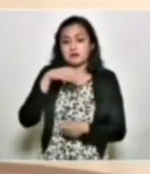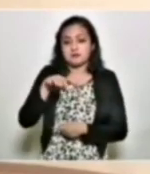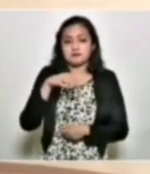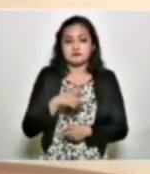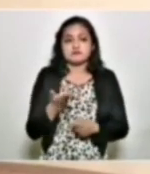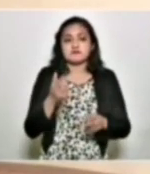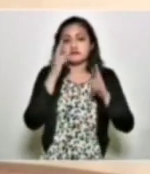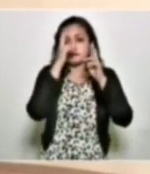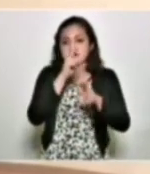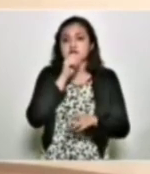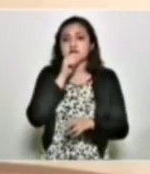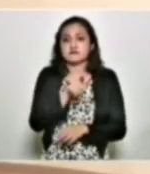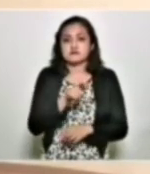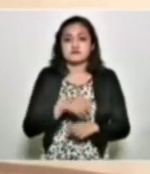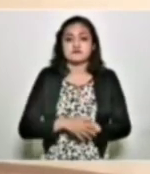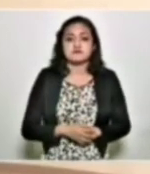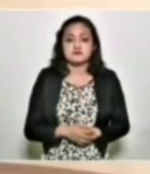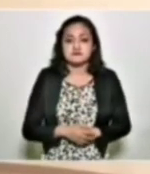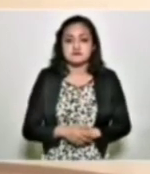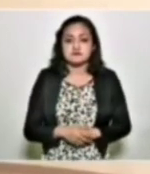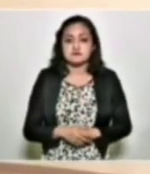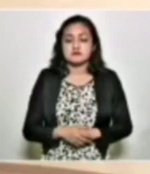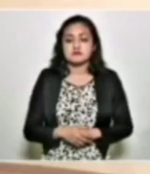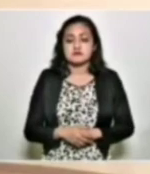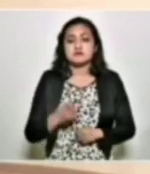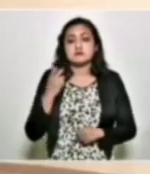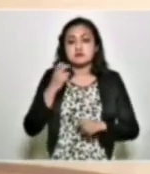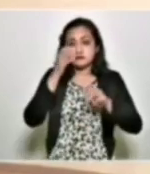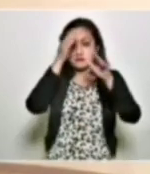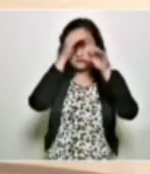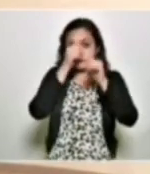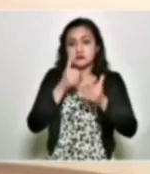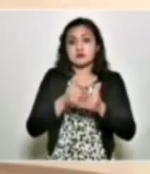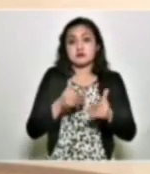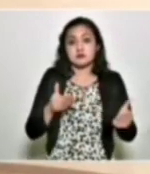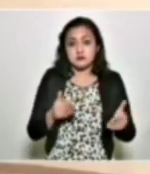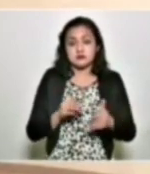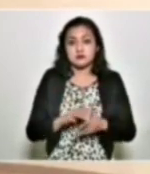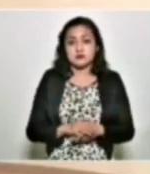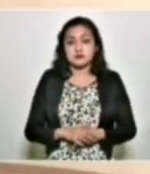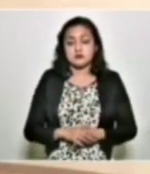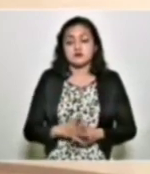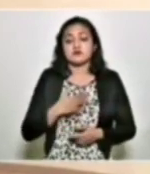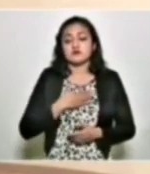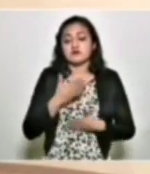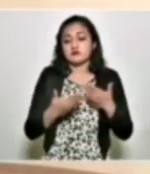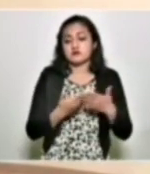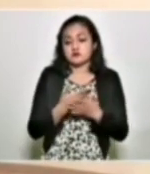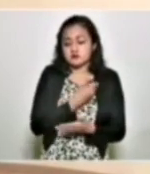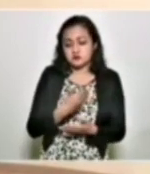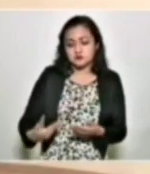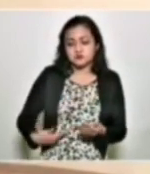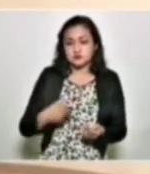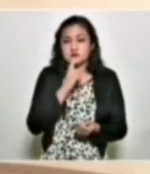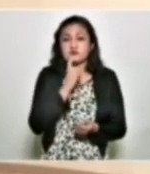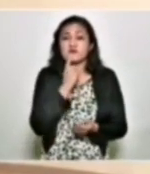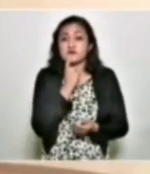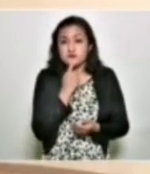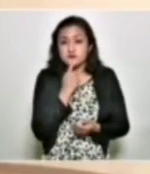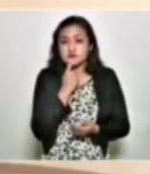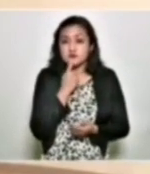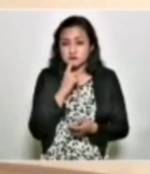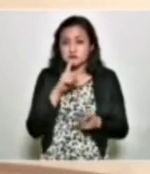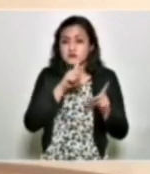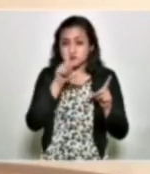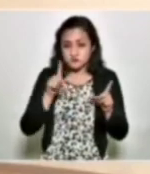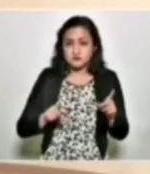a respetar ese acuerdo que nos propuso el presidente de la republica